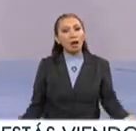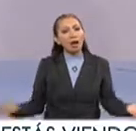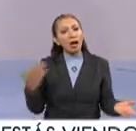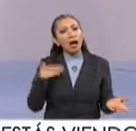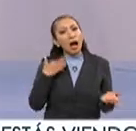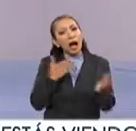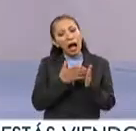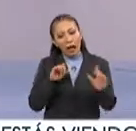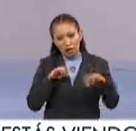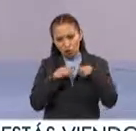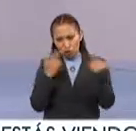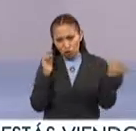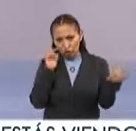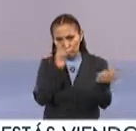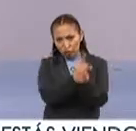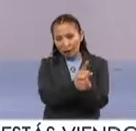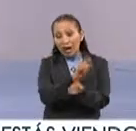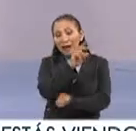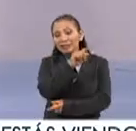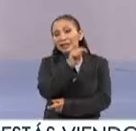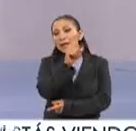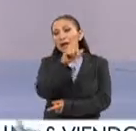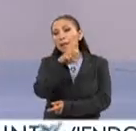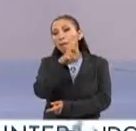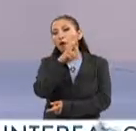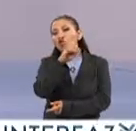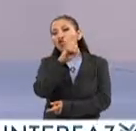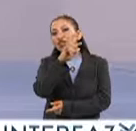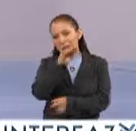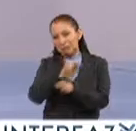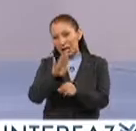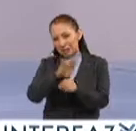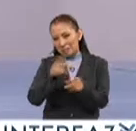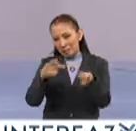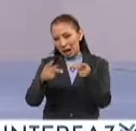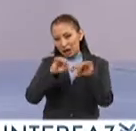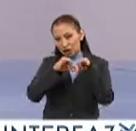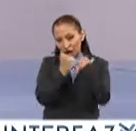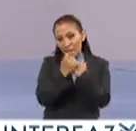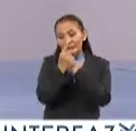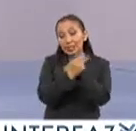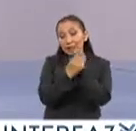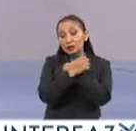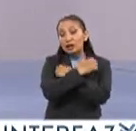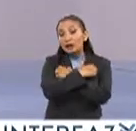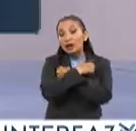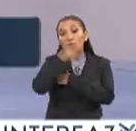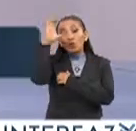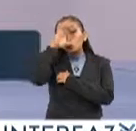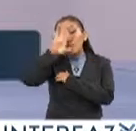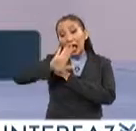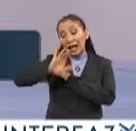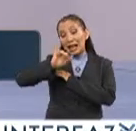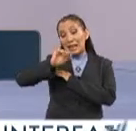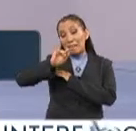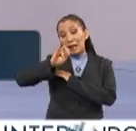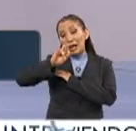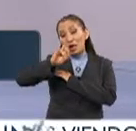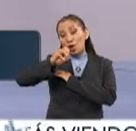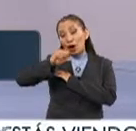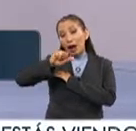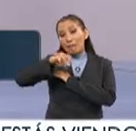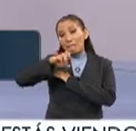Durante el encuentro de TV Morfosis Brasil 2018, organizado por la Asociación de las Televisiones Educativas y Culturales